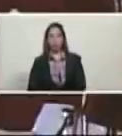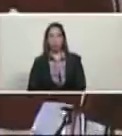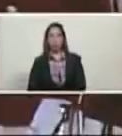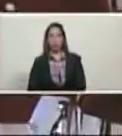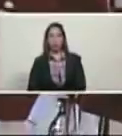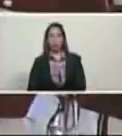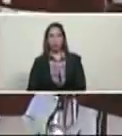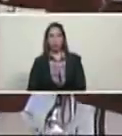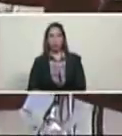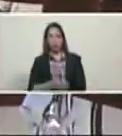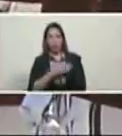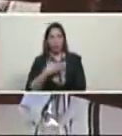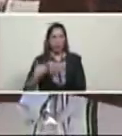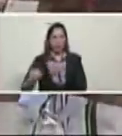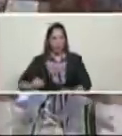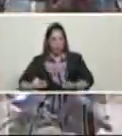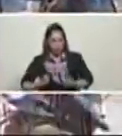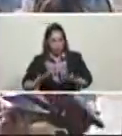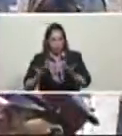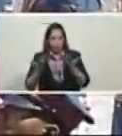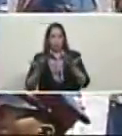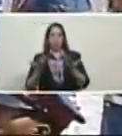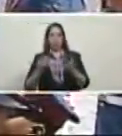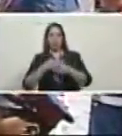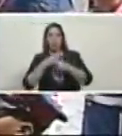quiero transmitir desde mi corazón